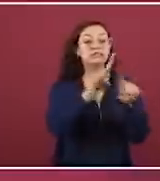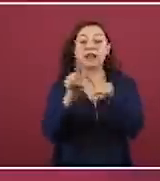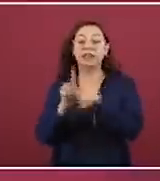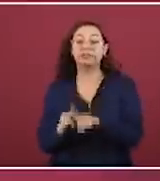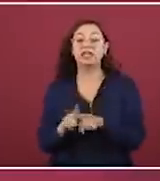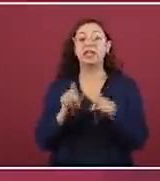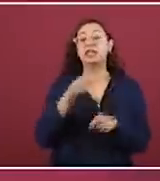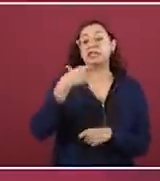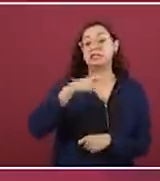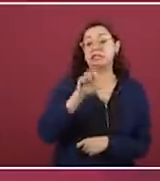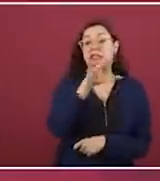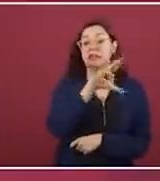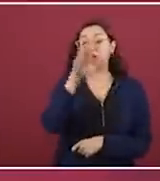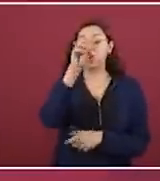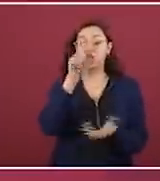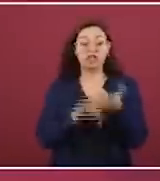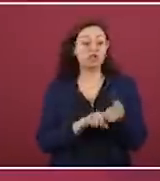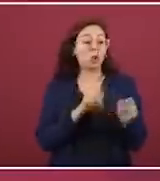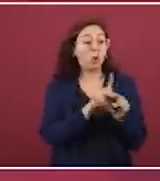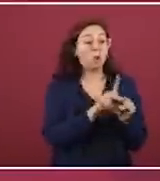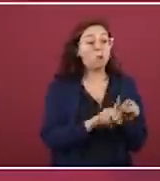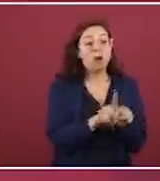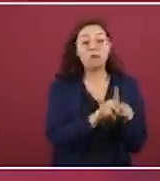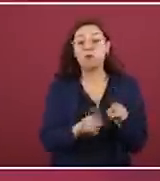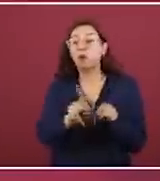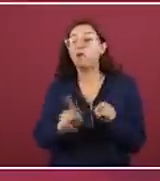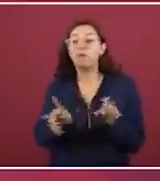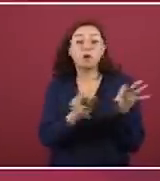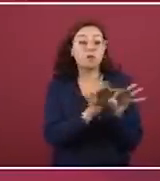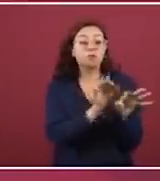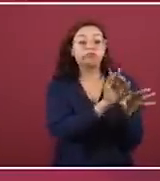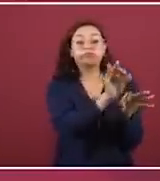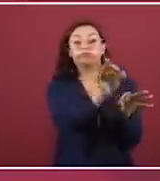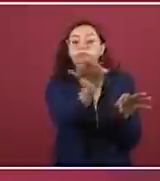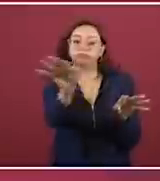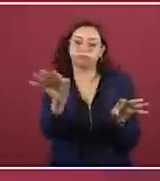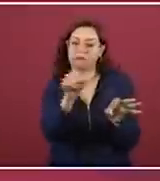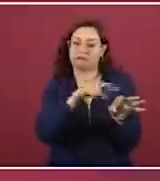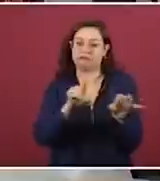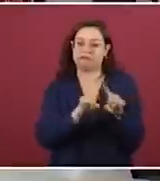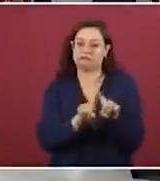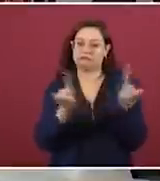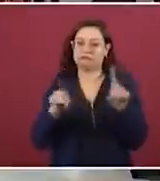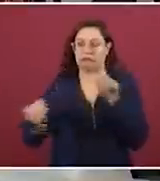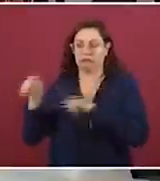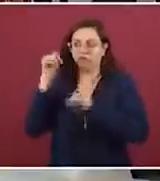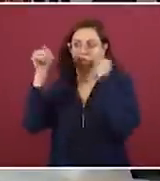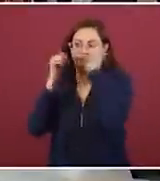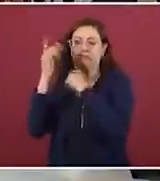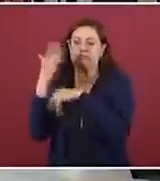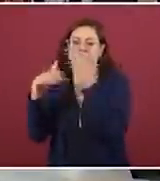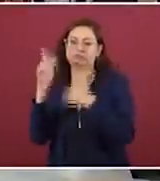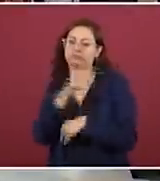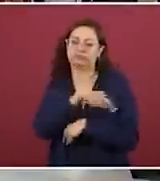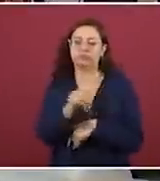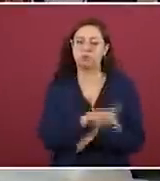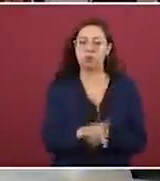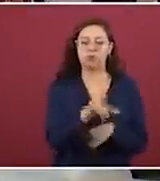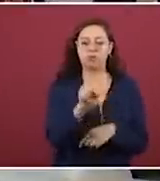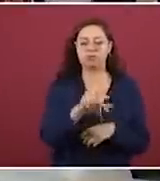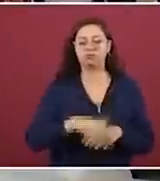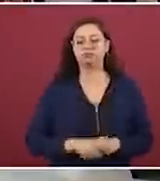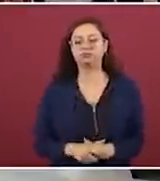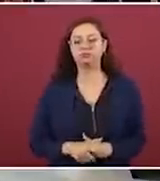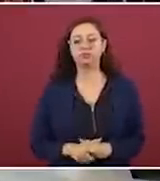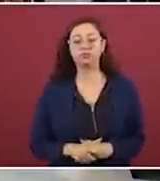pobreza, mucho abandono, y es Quintana Roo. Pero bueno. Ante esto, que es un